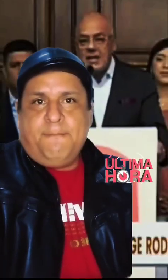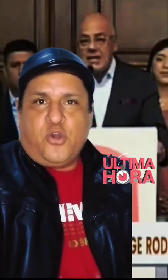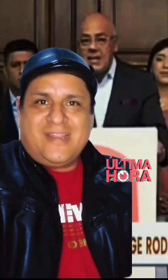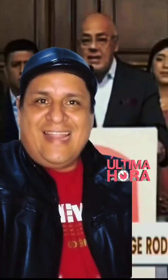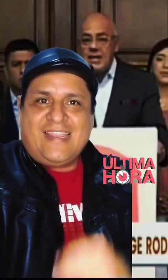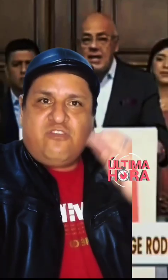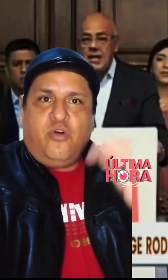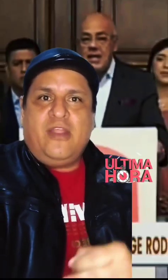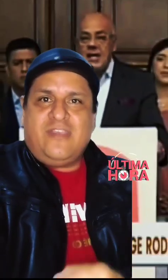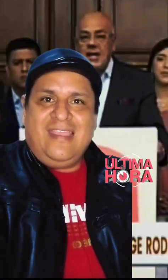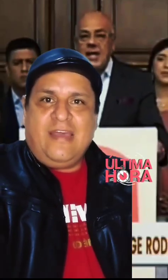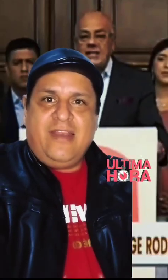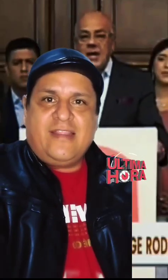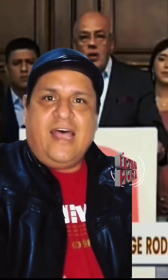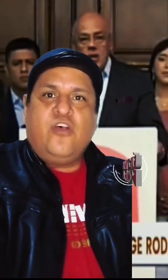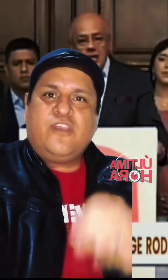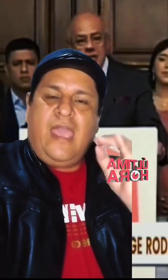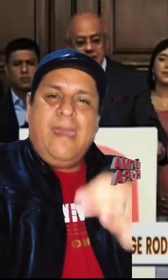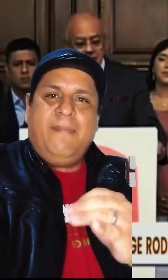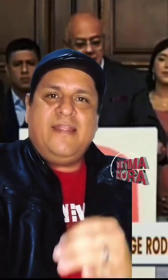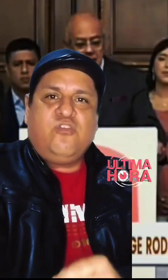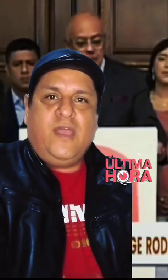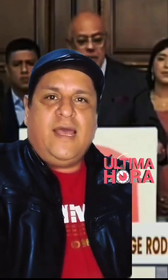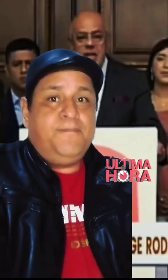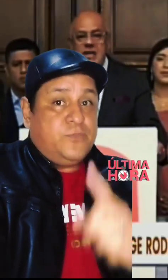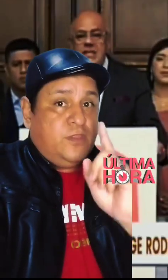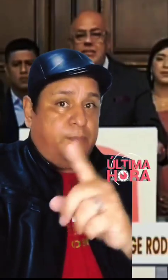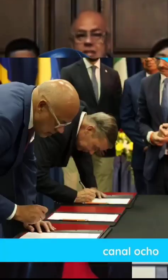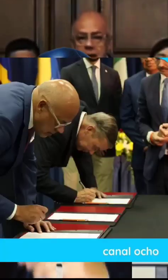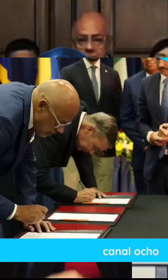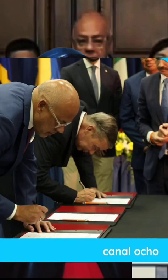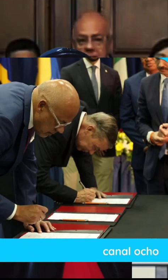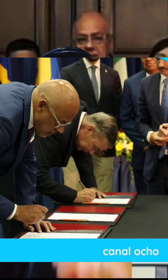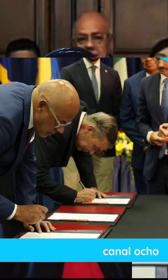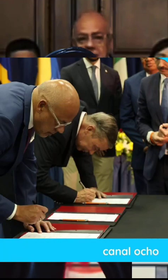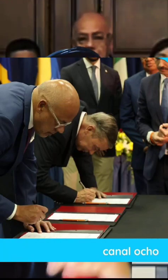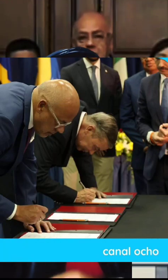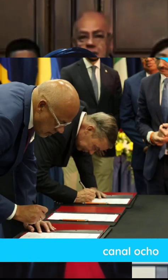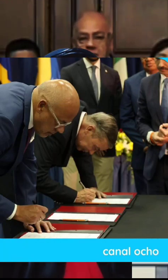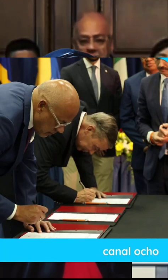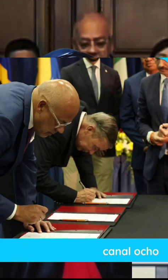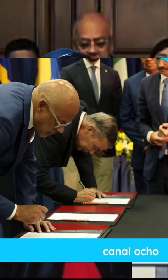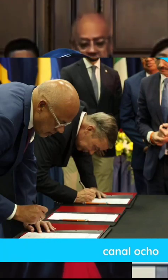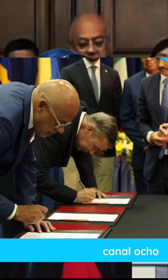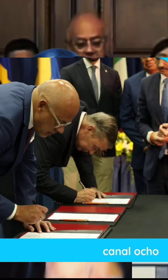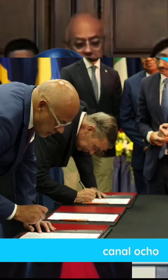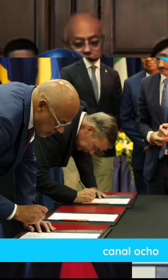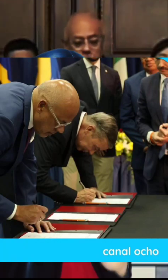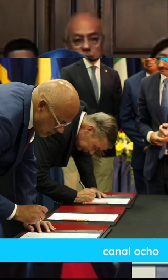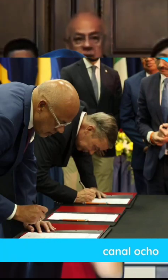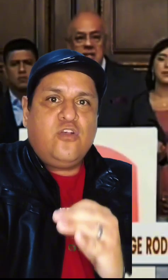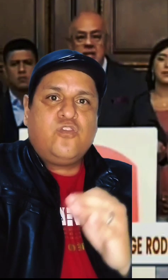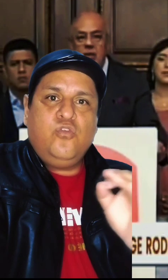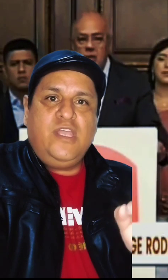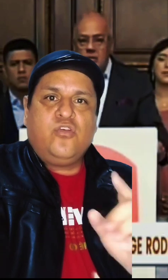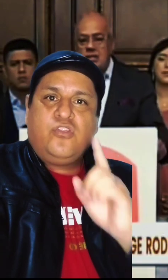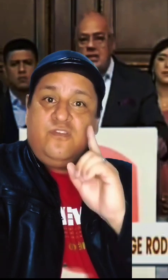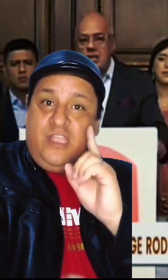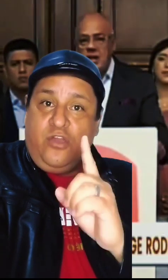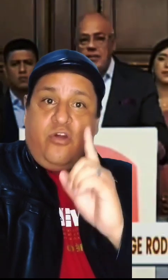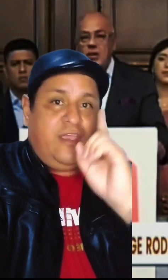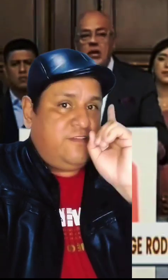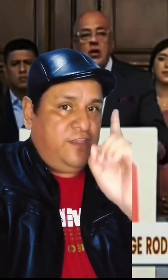noticia súper importante sobre los inhabilitados en Venezuela. Después del firmazo hay una pelea de poderes, ya que Estados